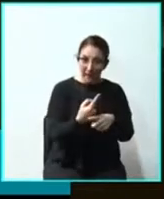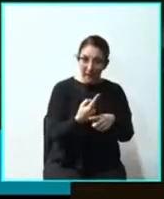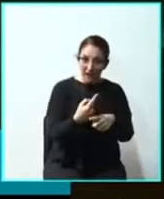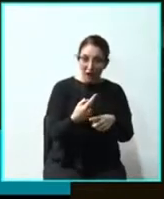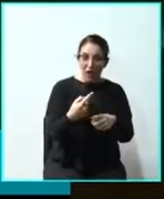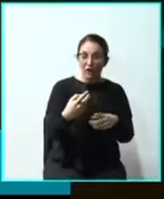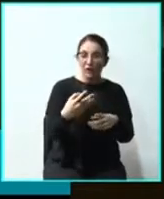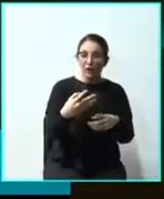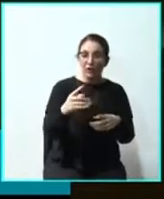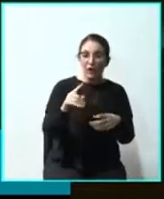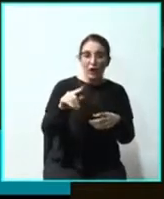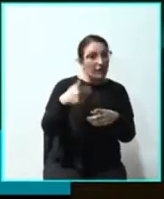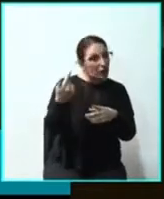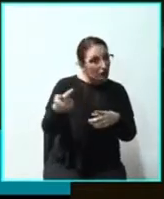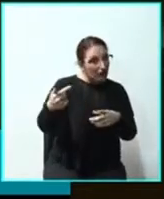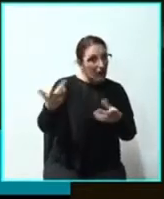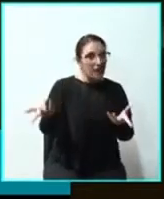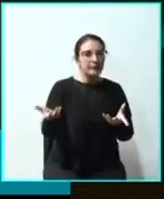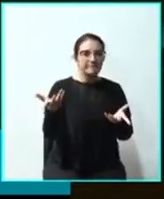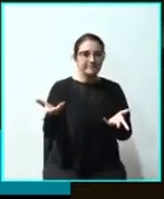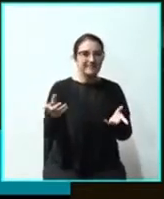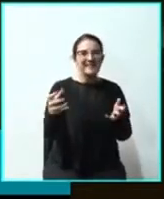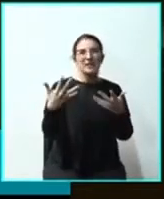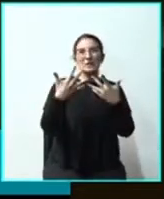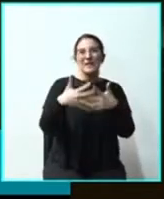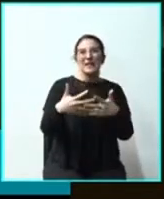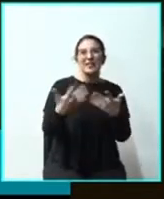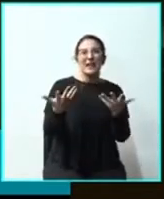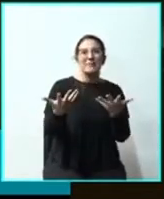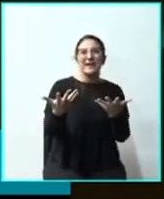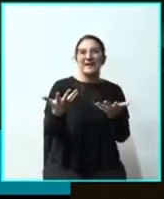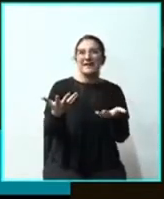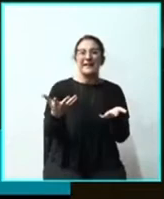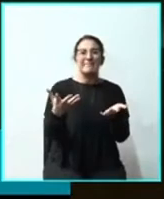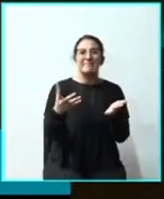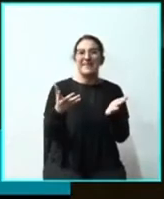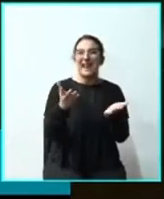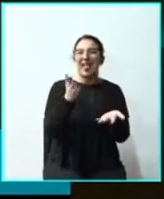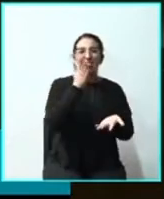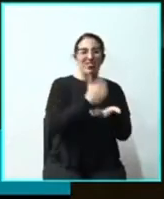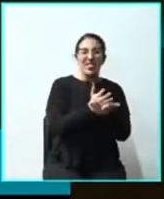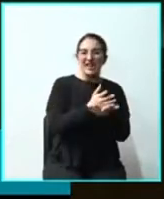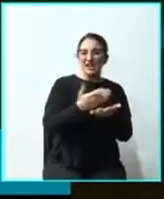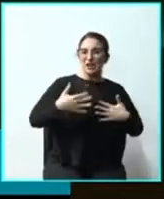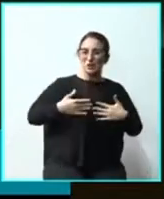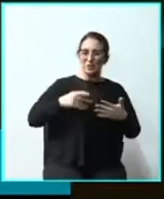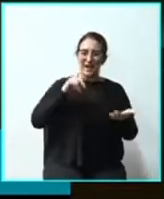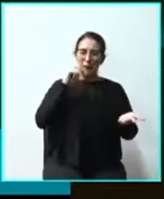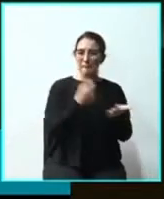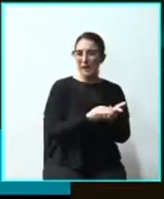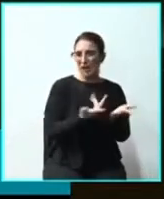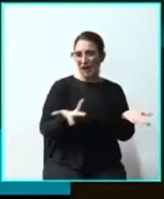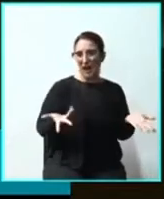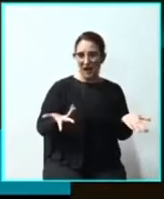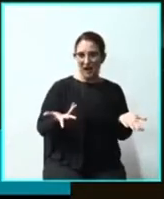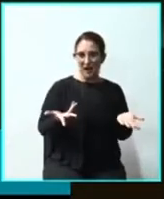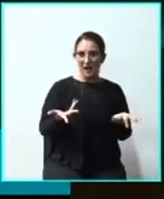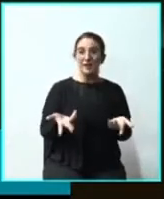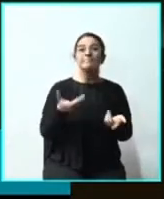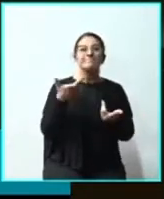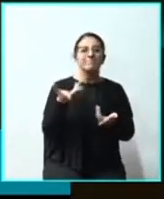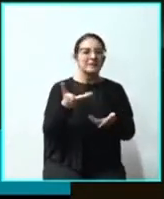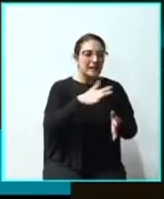peligrosa, invasiva de la población y violatoria de los derechos humanos, bajo modificaciones como la de una distribución